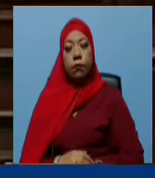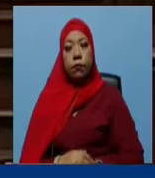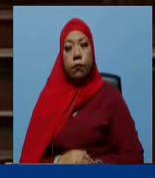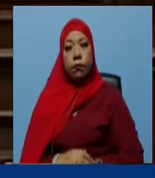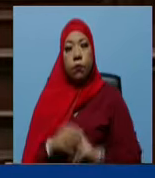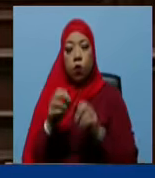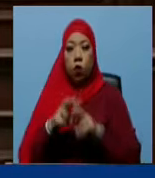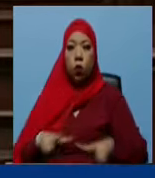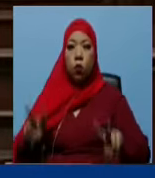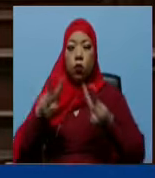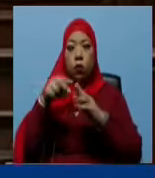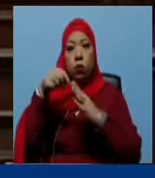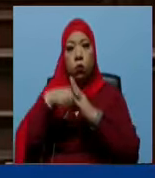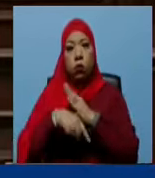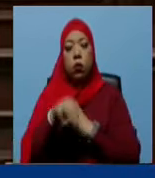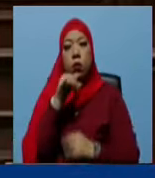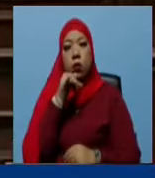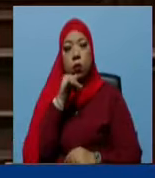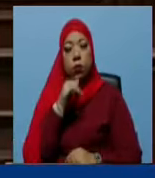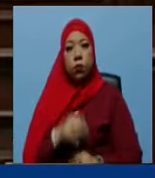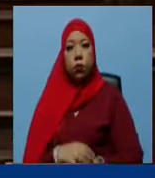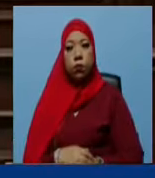Los valores profundos